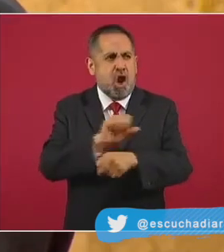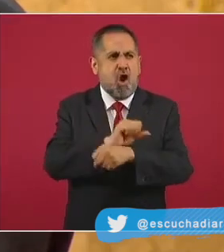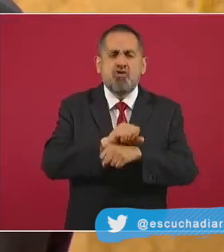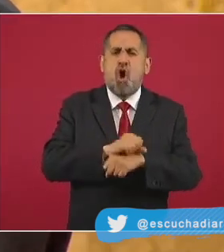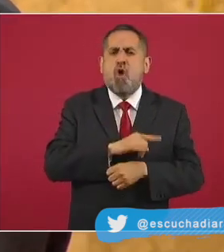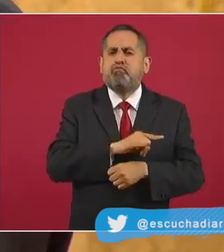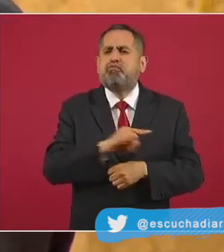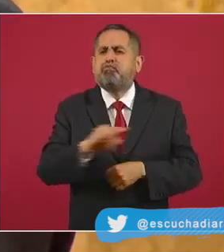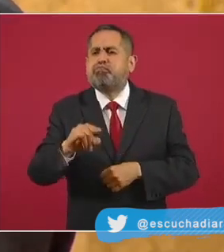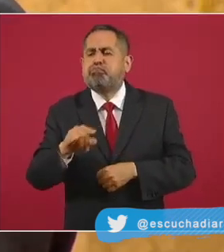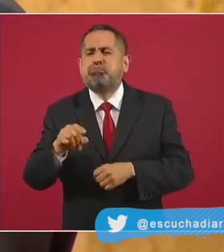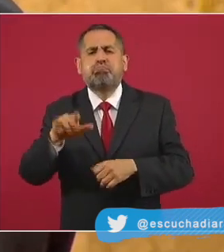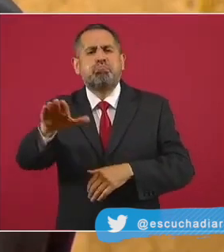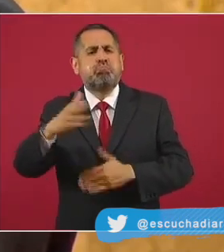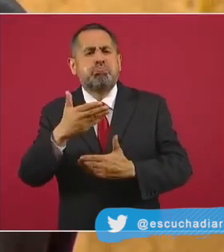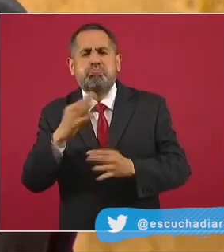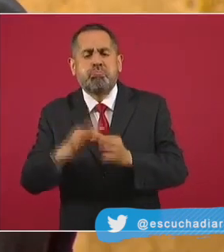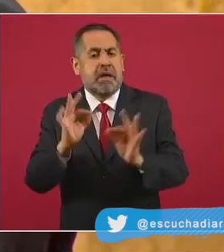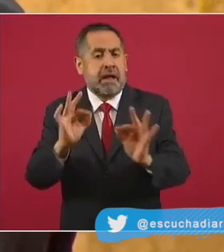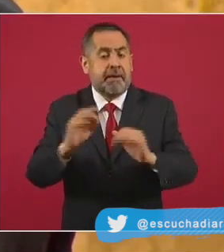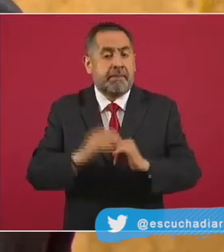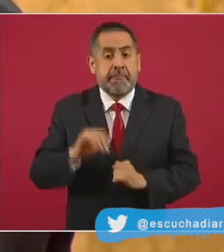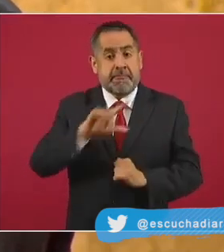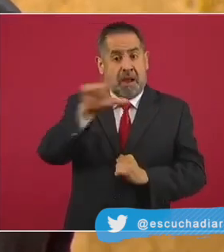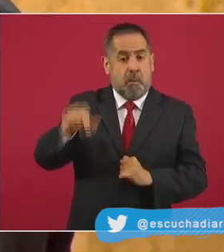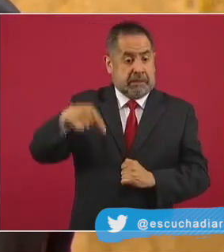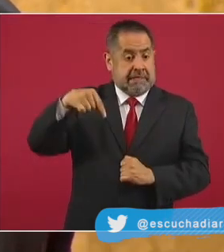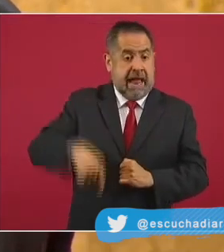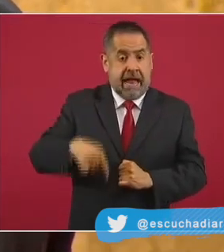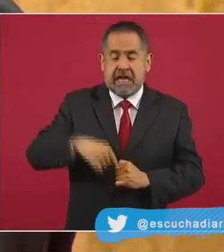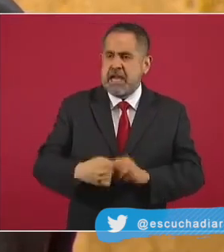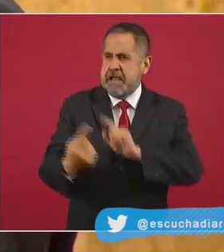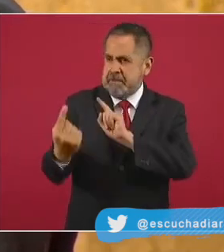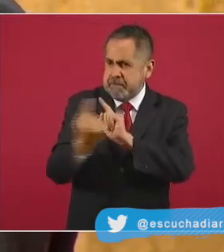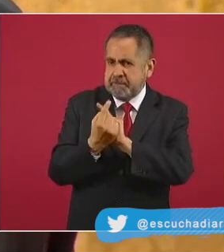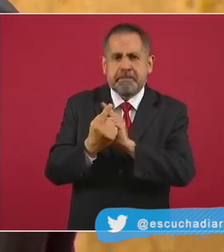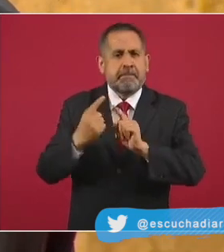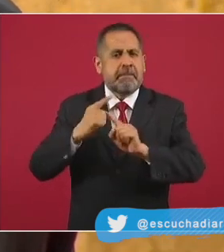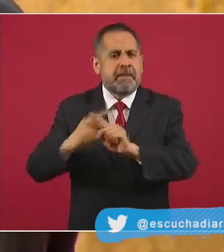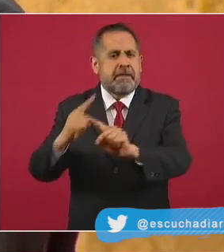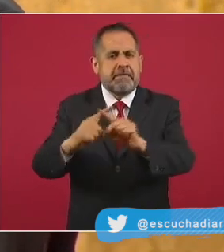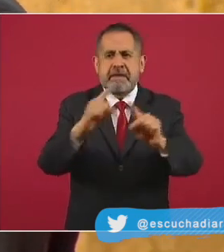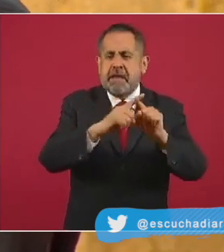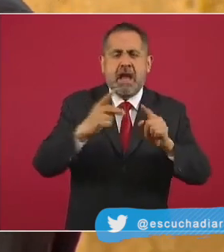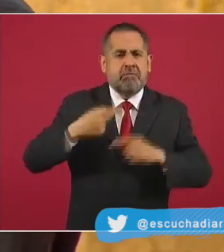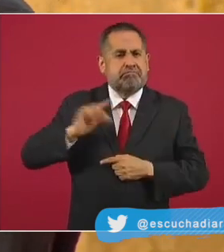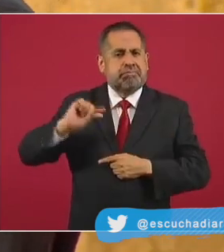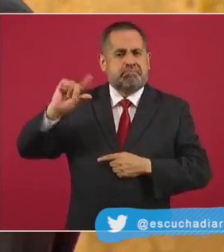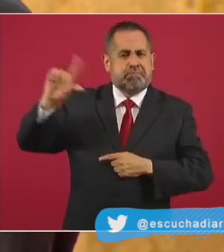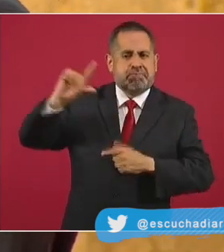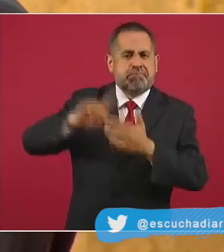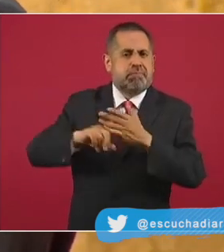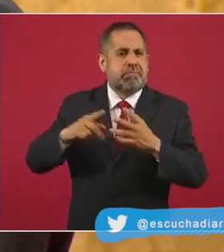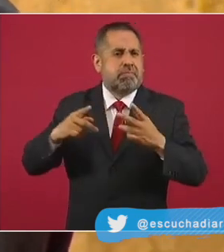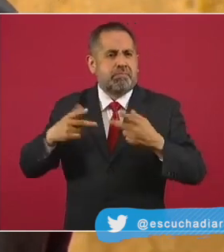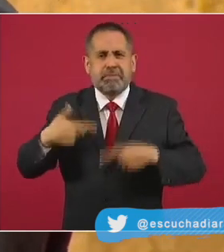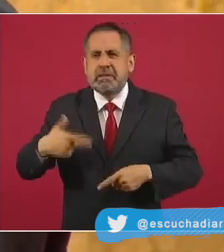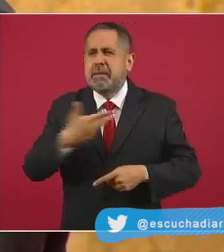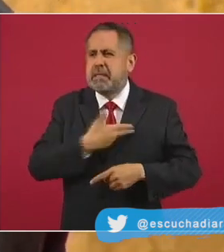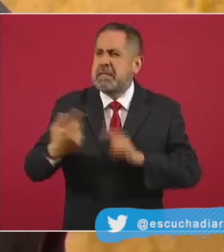Posteriormente, aquí en Palacio Nacional, atendí a los jefes de Estado e invitados especiales, y en el